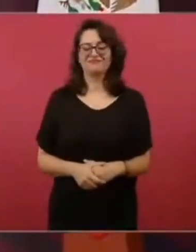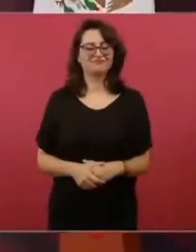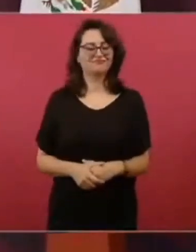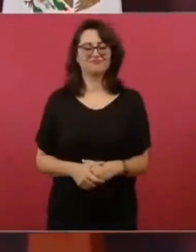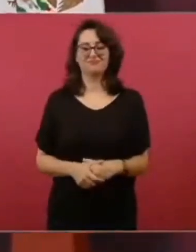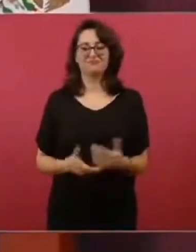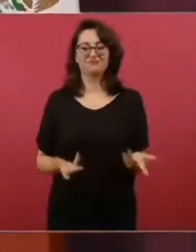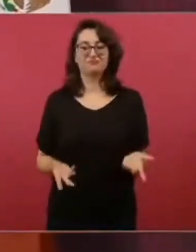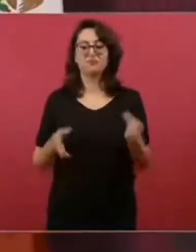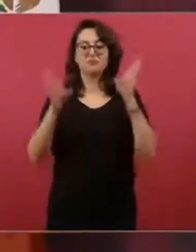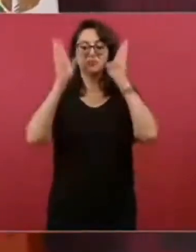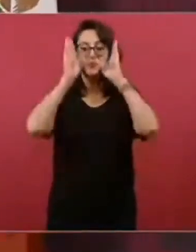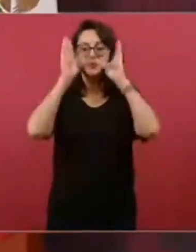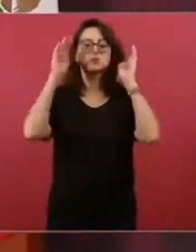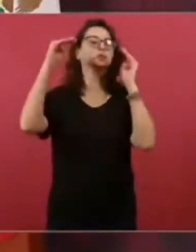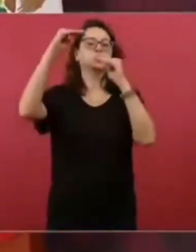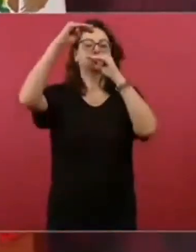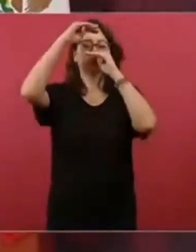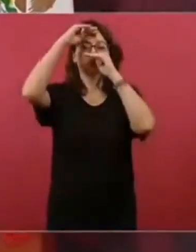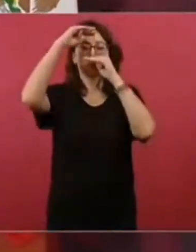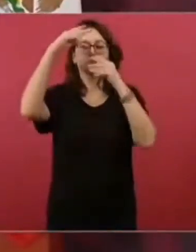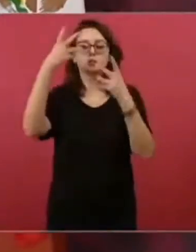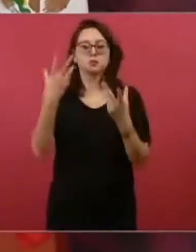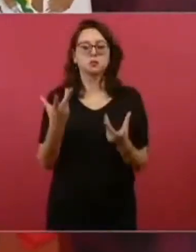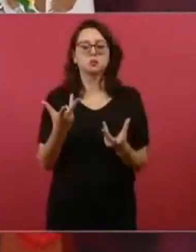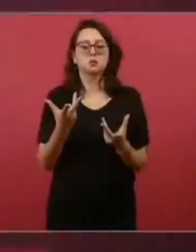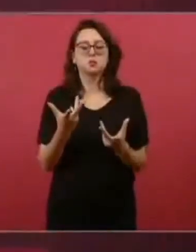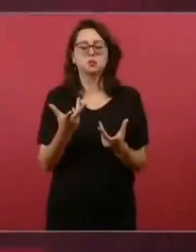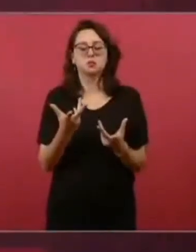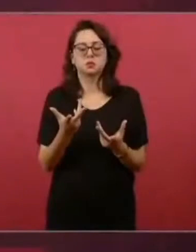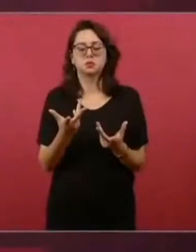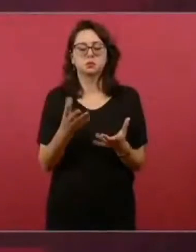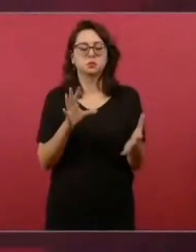pues un conservadurismo moderado, suave,